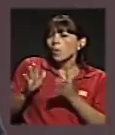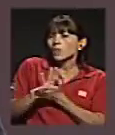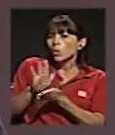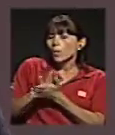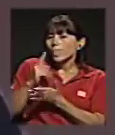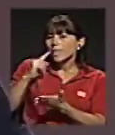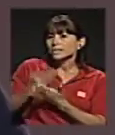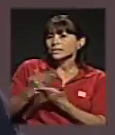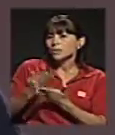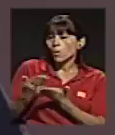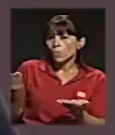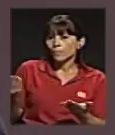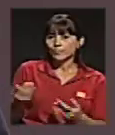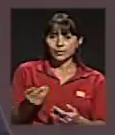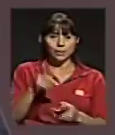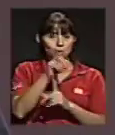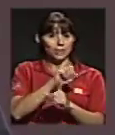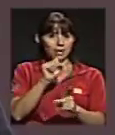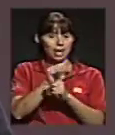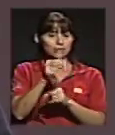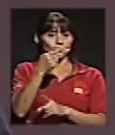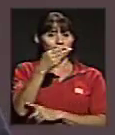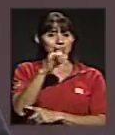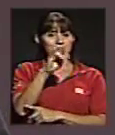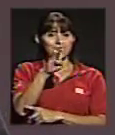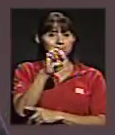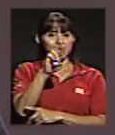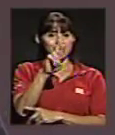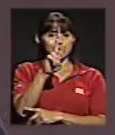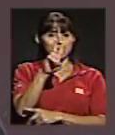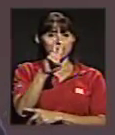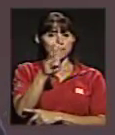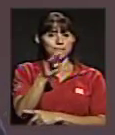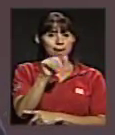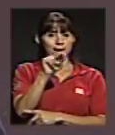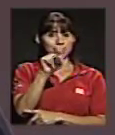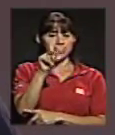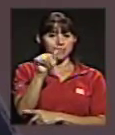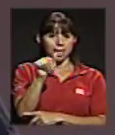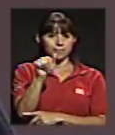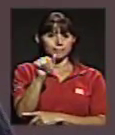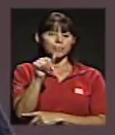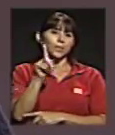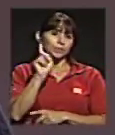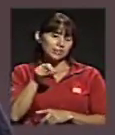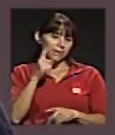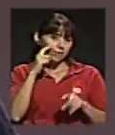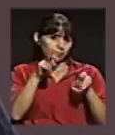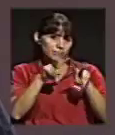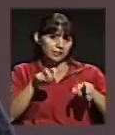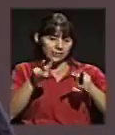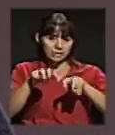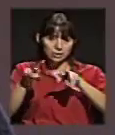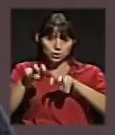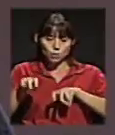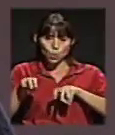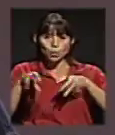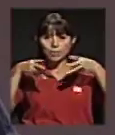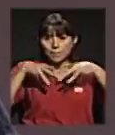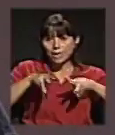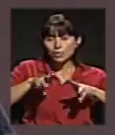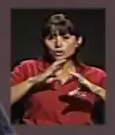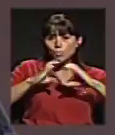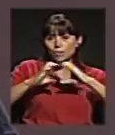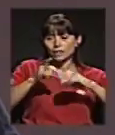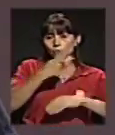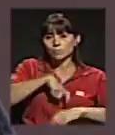encontraron? En el caso específico de Iberbanda, bueno, pues evidentemente hay que hacer revisión de prensa, se hizo una revisión de prensa en medios españoles